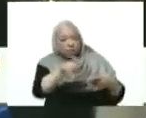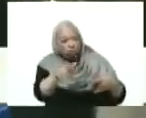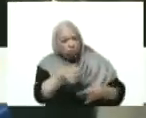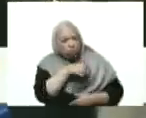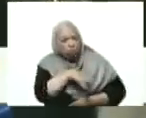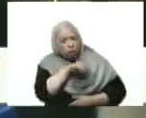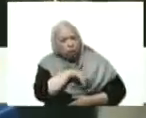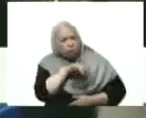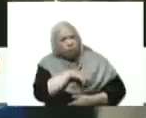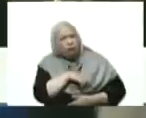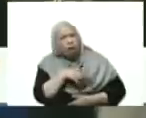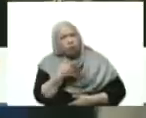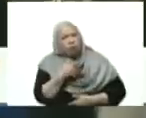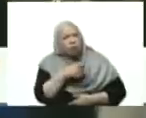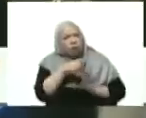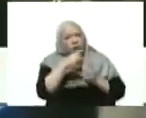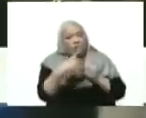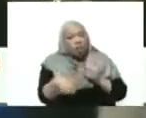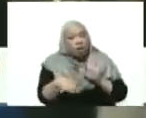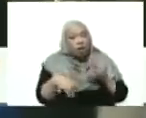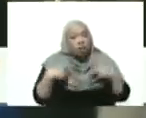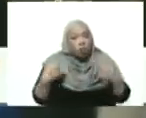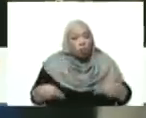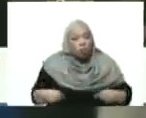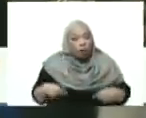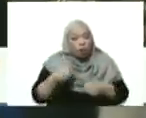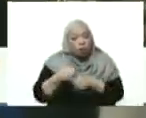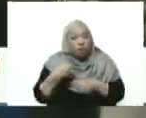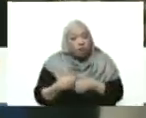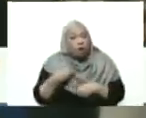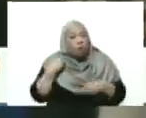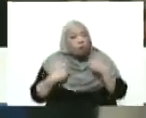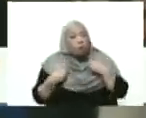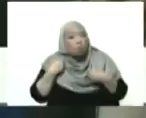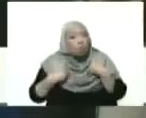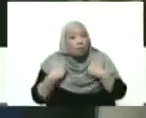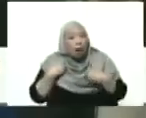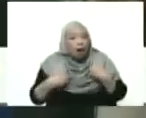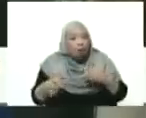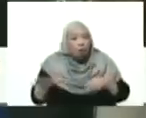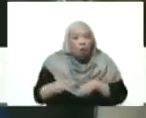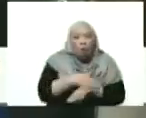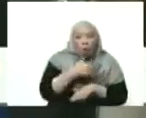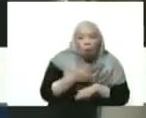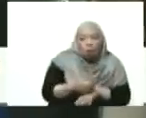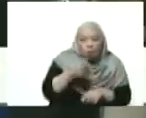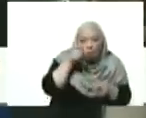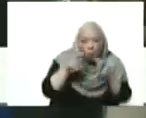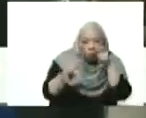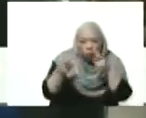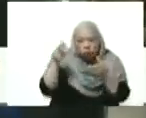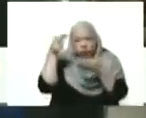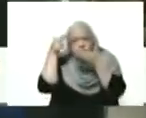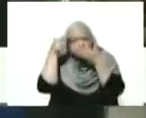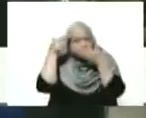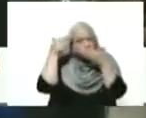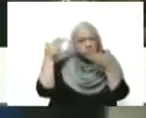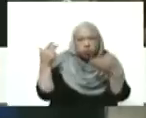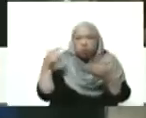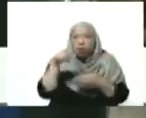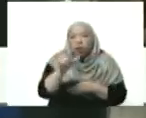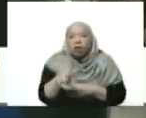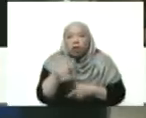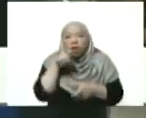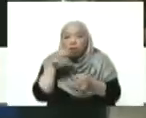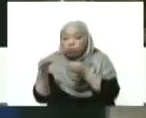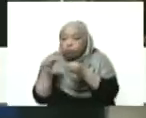nuestras trabajadoras, sus derechos humanos. Aun cuando han sido acusados de espionaje y terrorismo, aún no se le ha llamado a